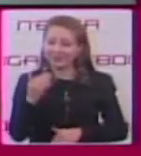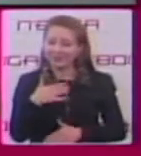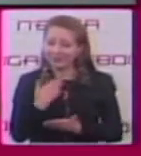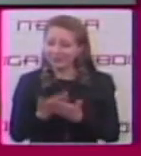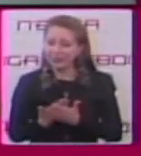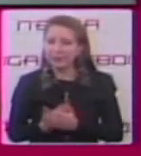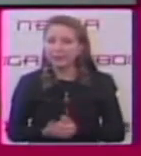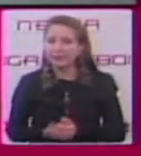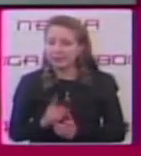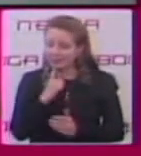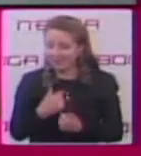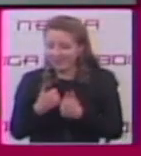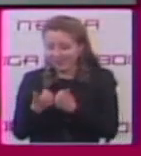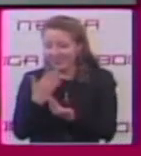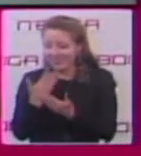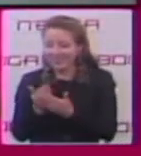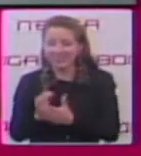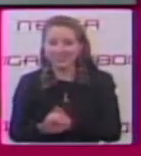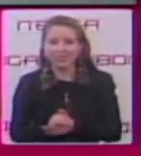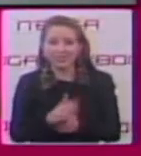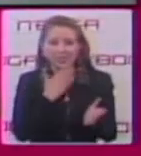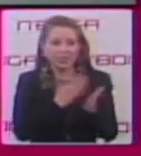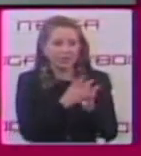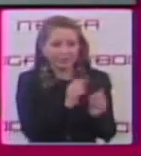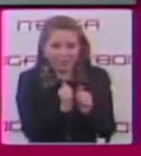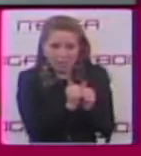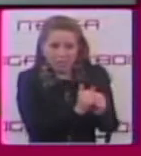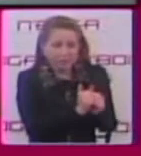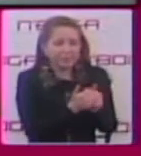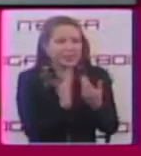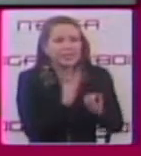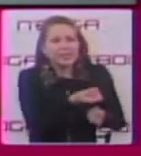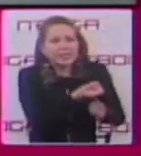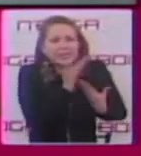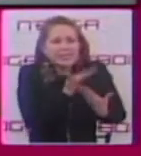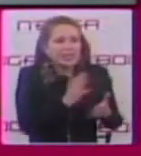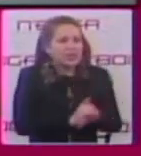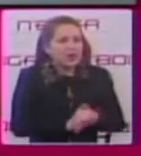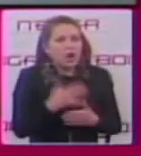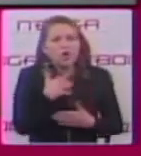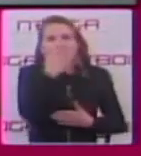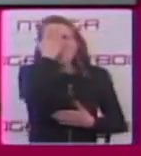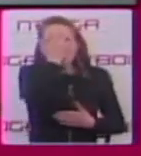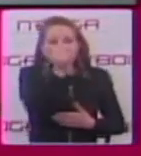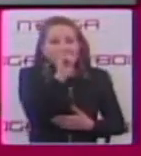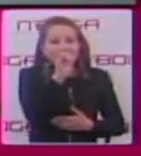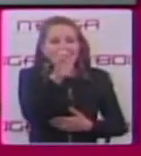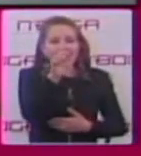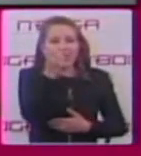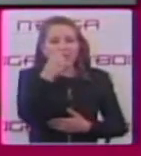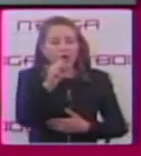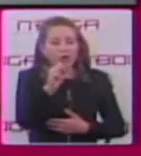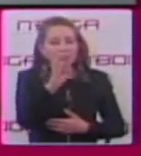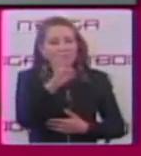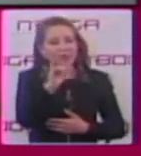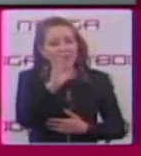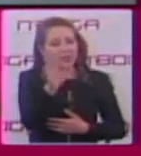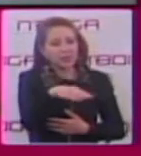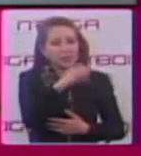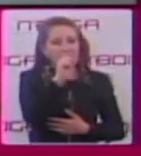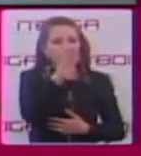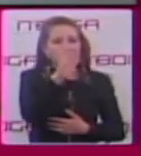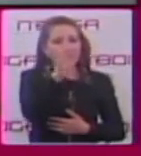muchas gracias, muy bien. Gracias a usted por acompañarnos. Cuéntenos, Eduardo, ¿por qué Ya los Bailos Cuates? ¿Por qué este